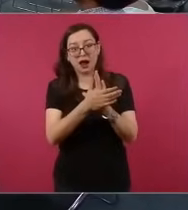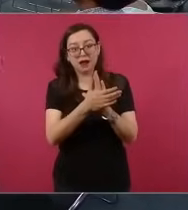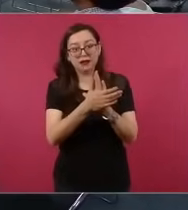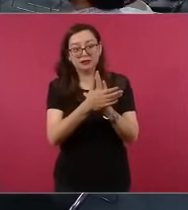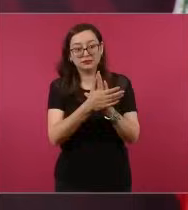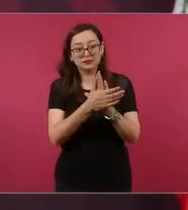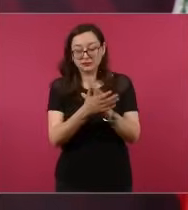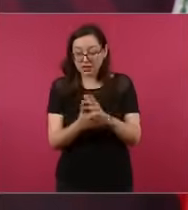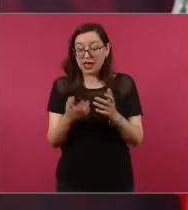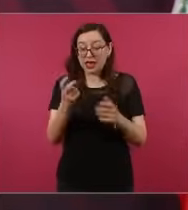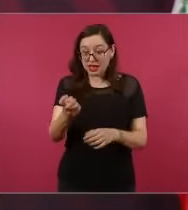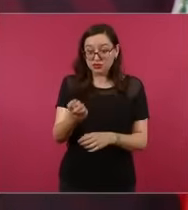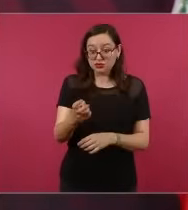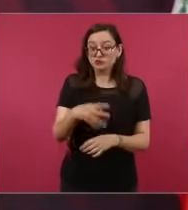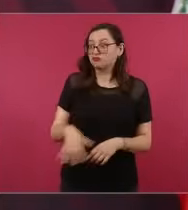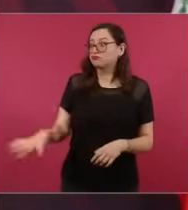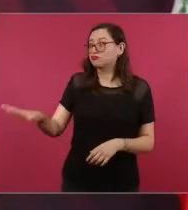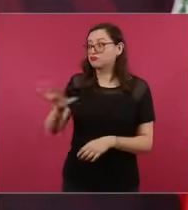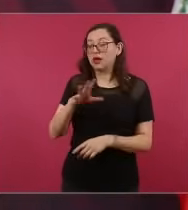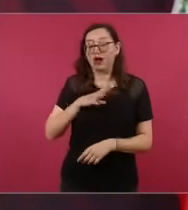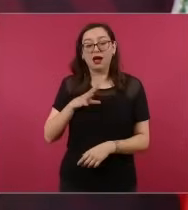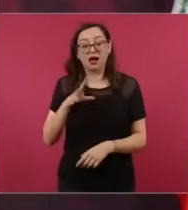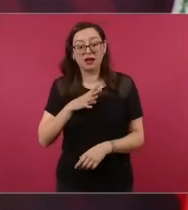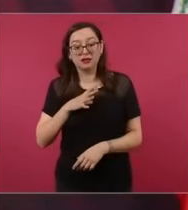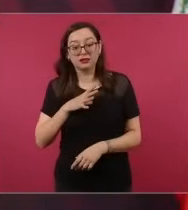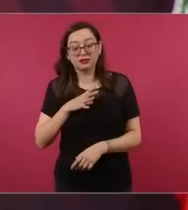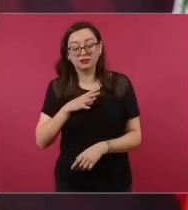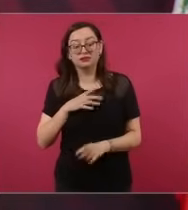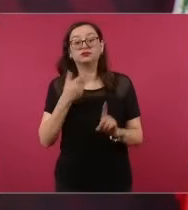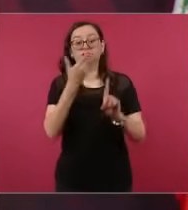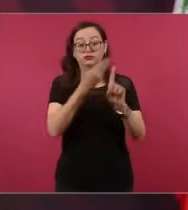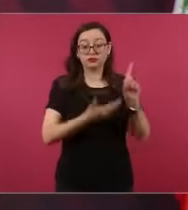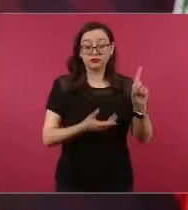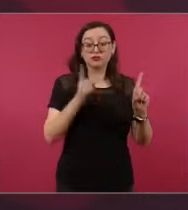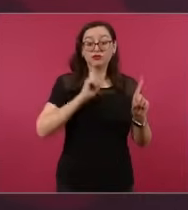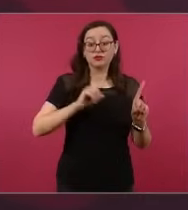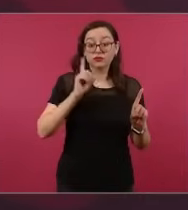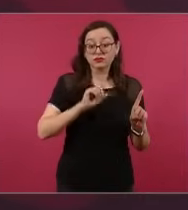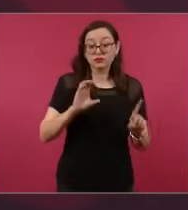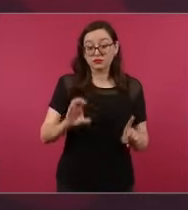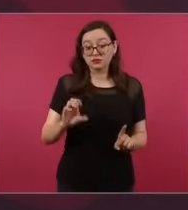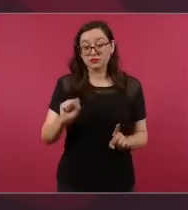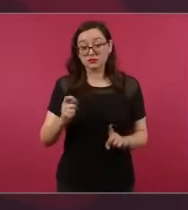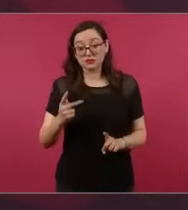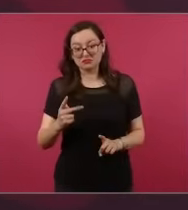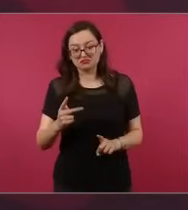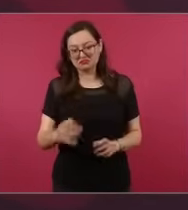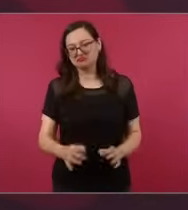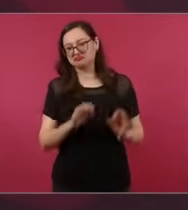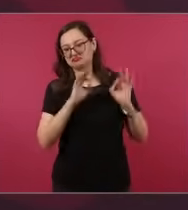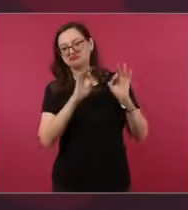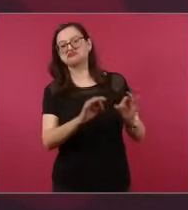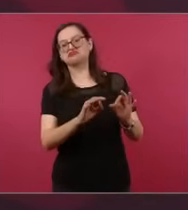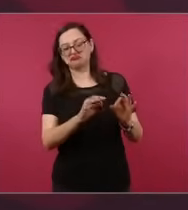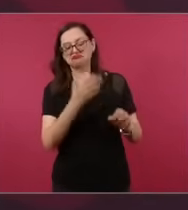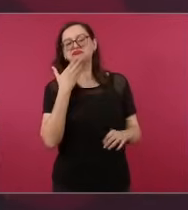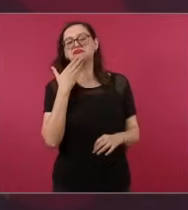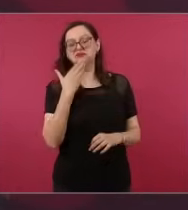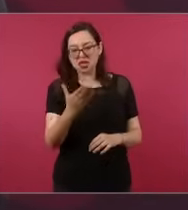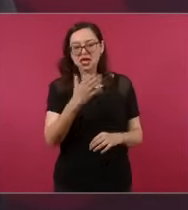le va a ir muy bien a Claudia. Además, hay cambios. Los